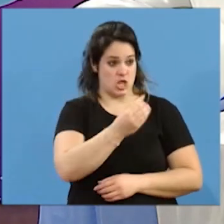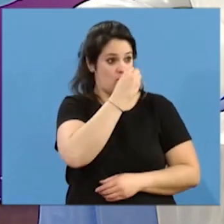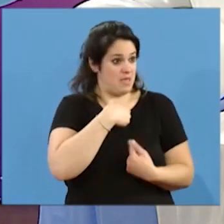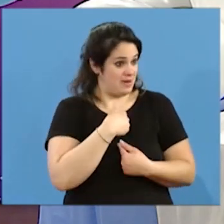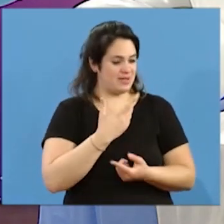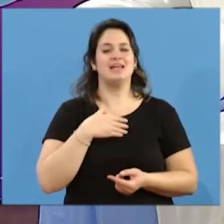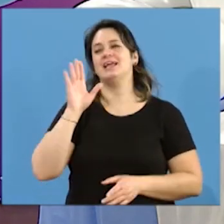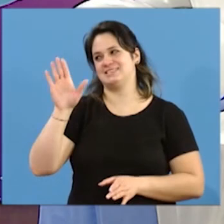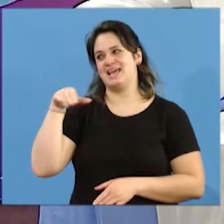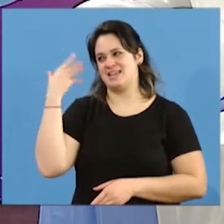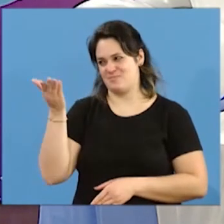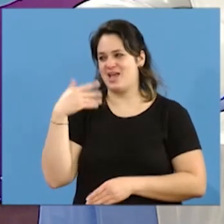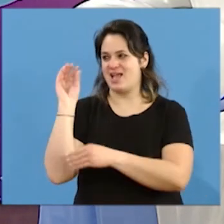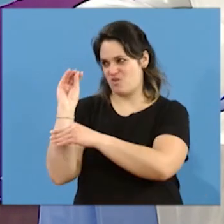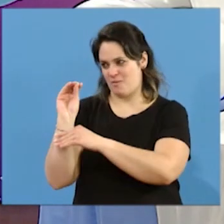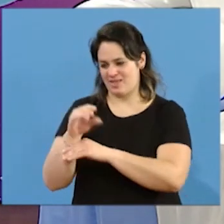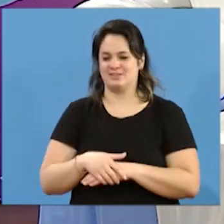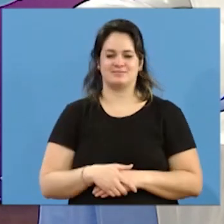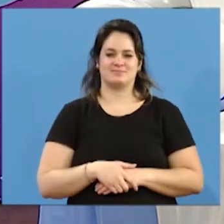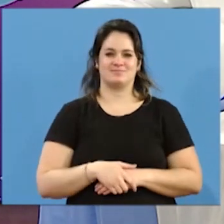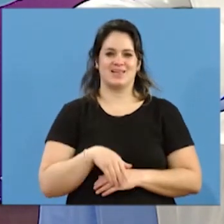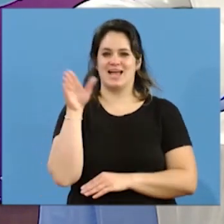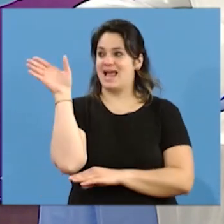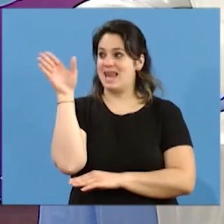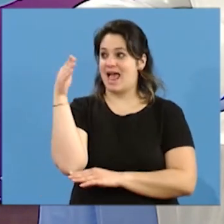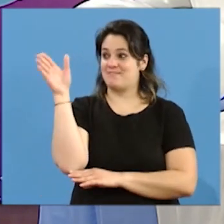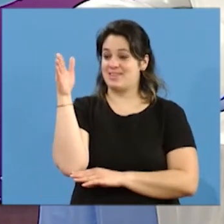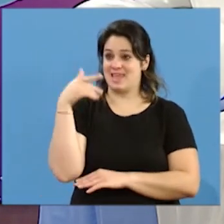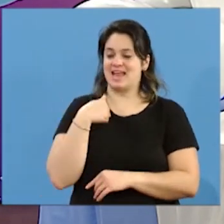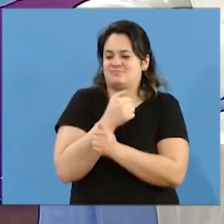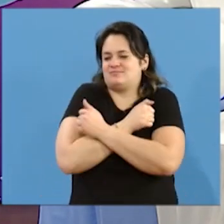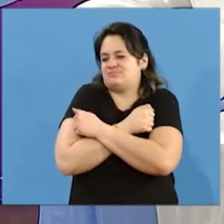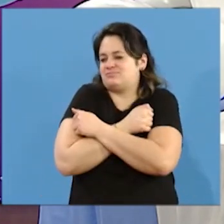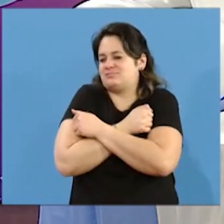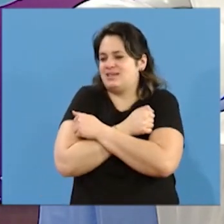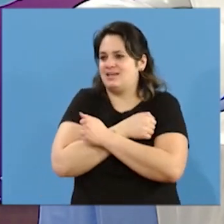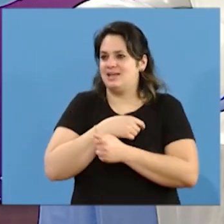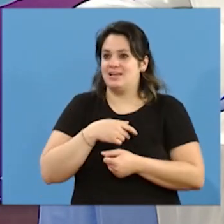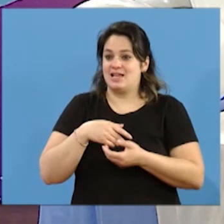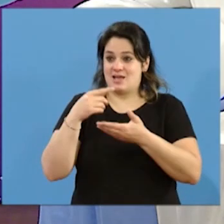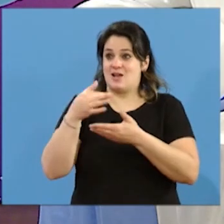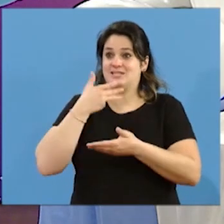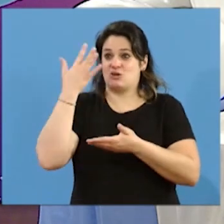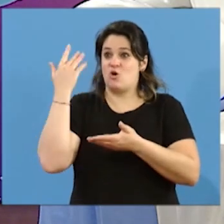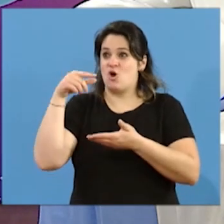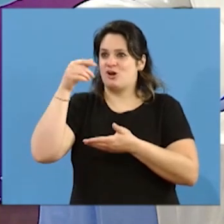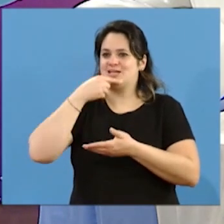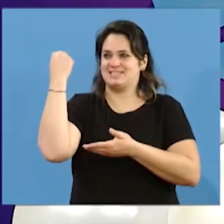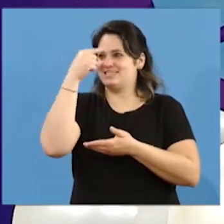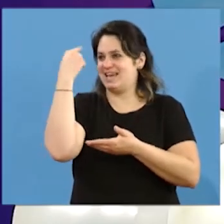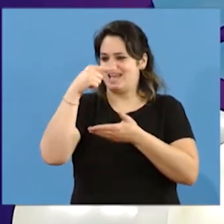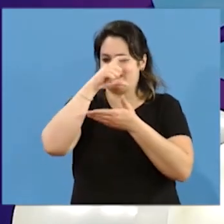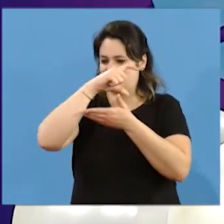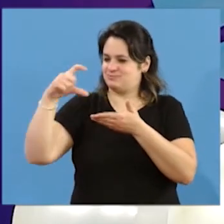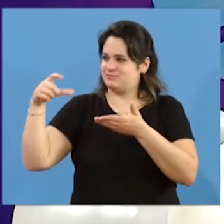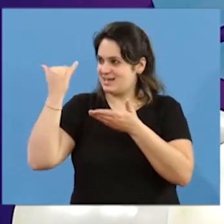Pepe? Enseguida, enseguida. La bandera que yo quiero tiene el cielo en su color. La